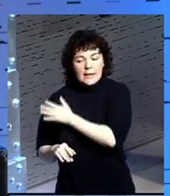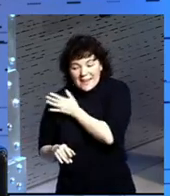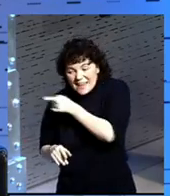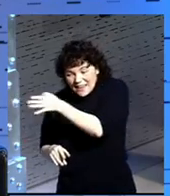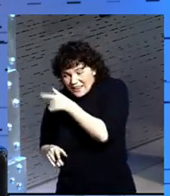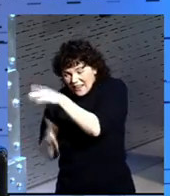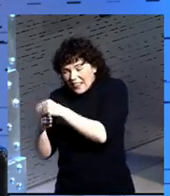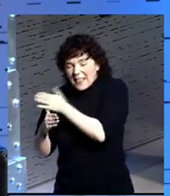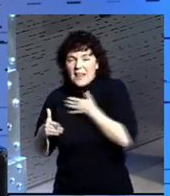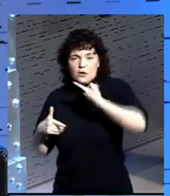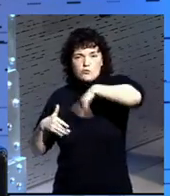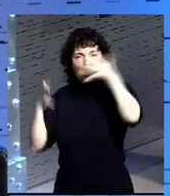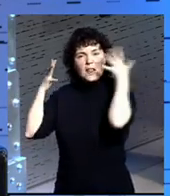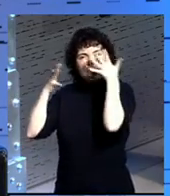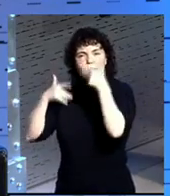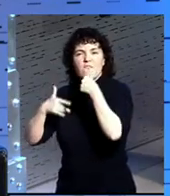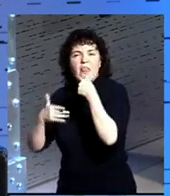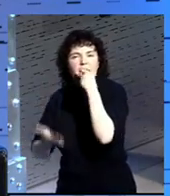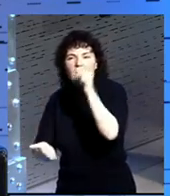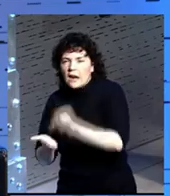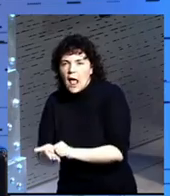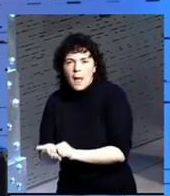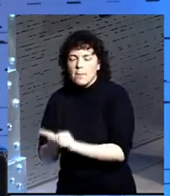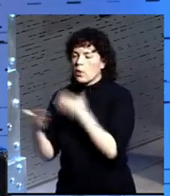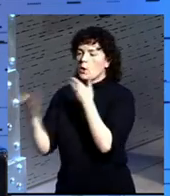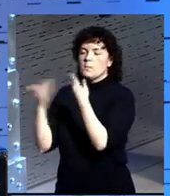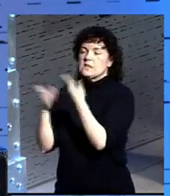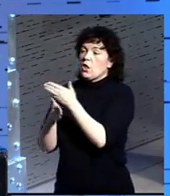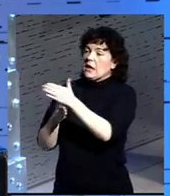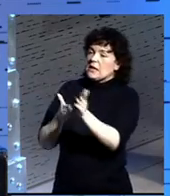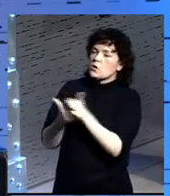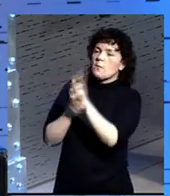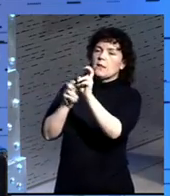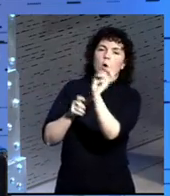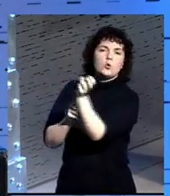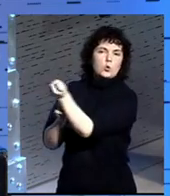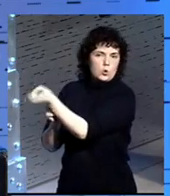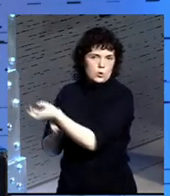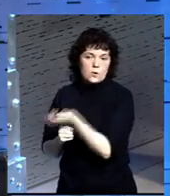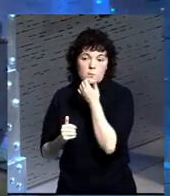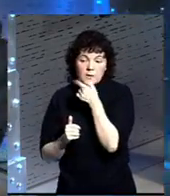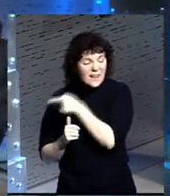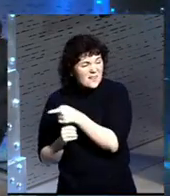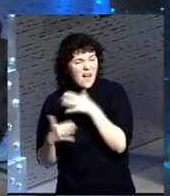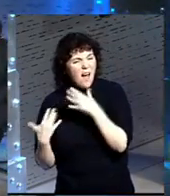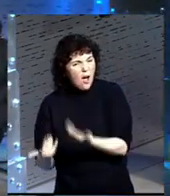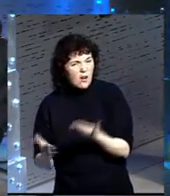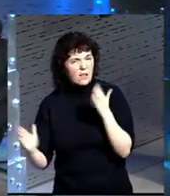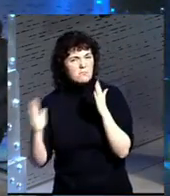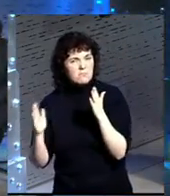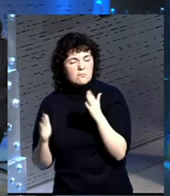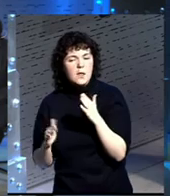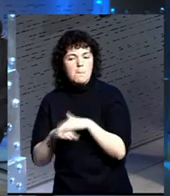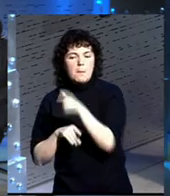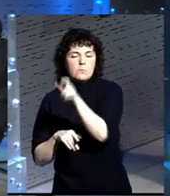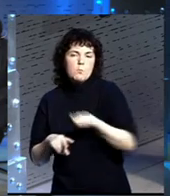asesoremos rápido, fácil, y que el resto de la conversación la dediquemos a hablar de otras cosas. A este respecto, en estos tiempos, para